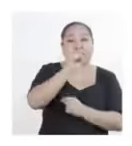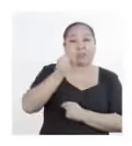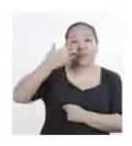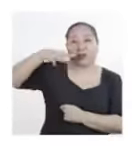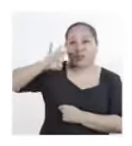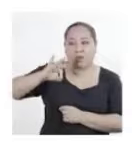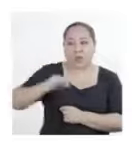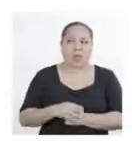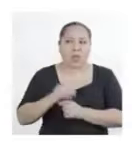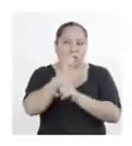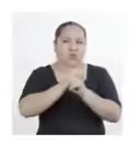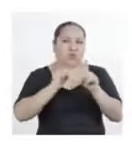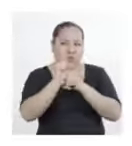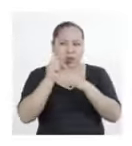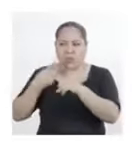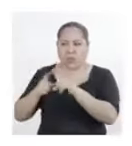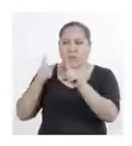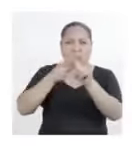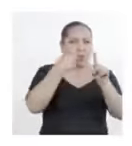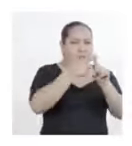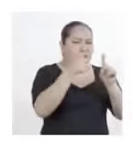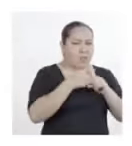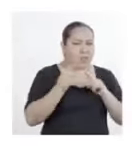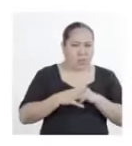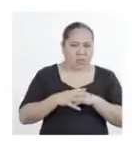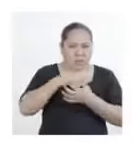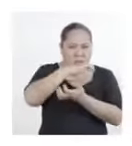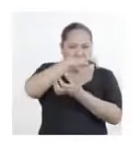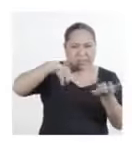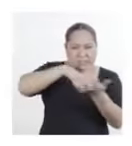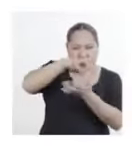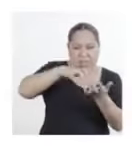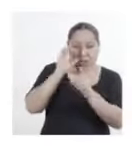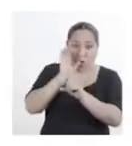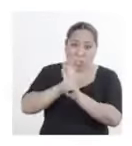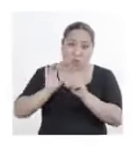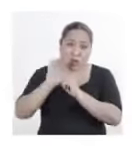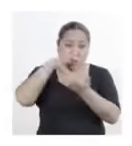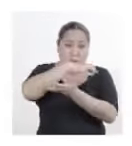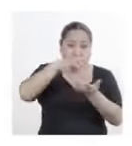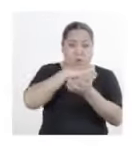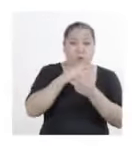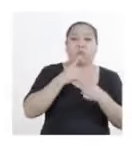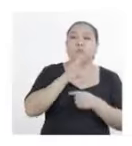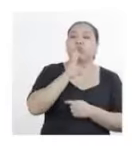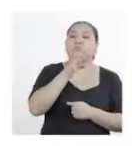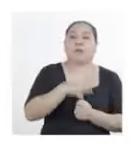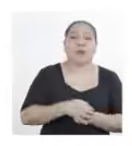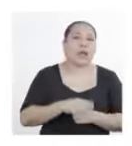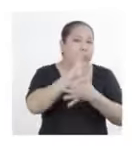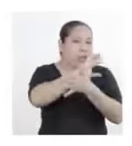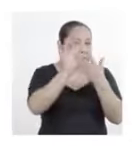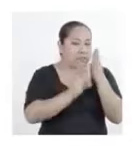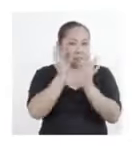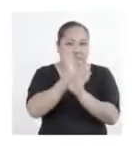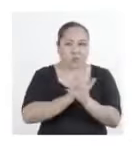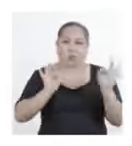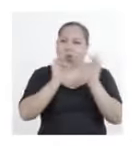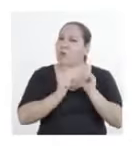XIX nuestra sociedad era diversa de todas las sangres, pluricultural y también multilingüe Características